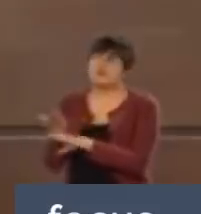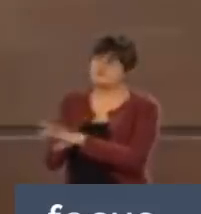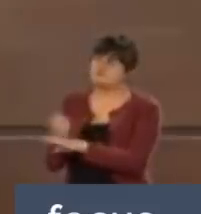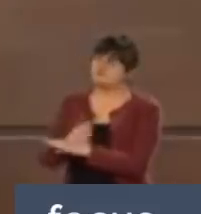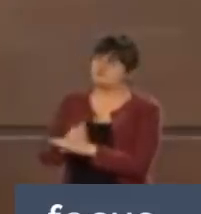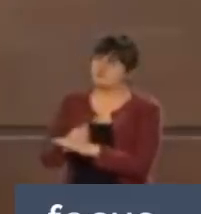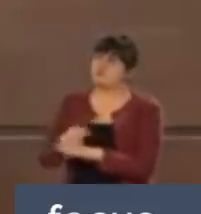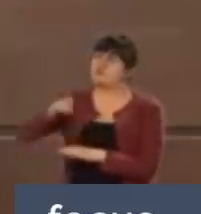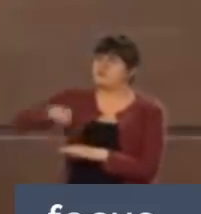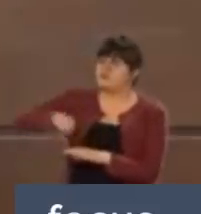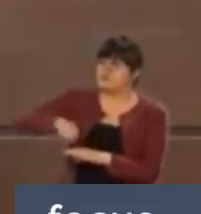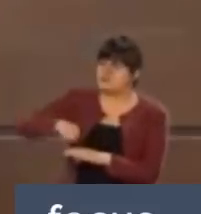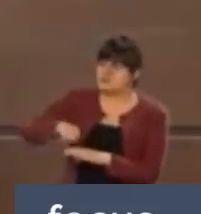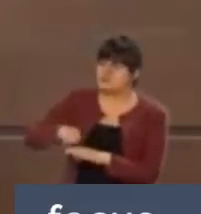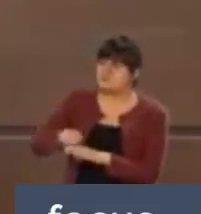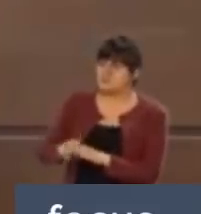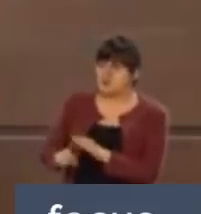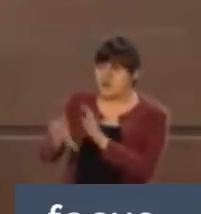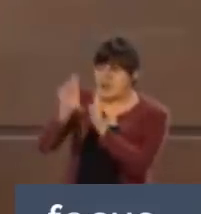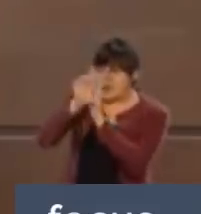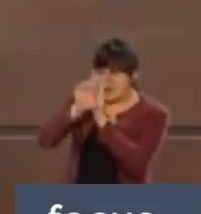formular y radicar ante el Congreso esa reforma legal.